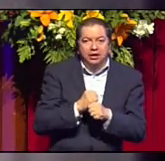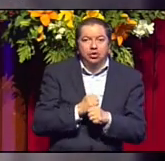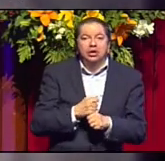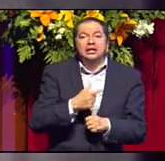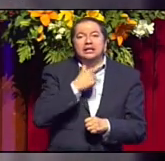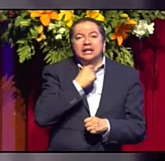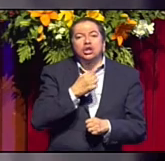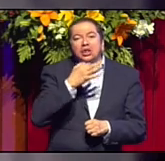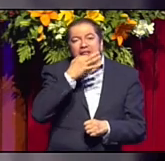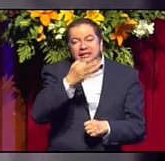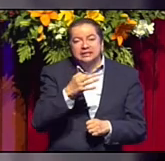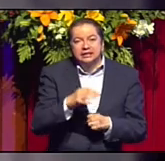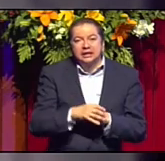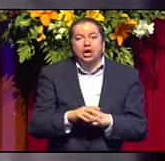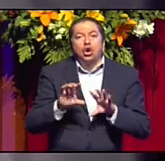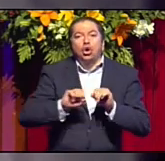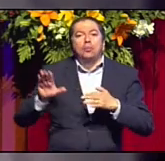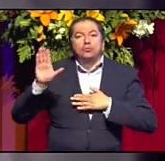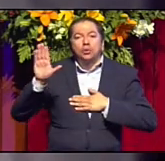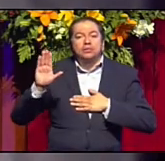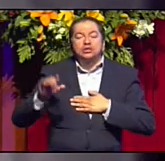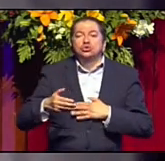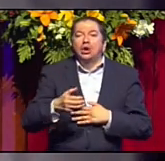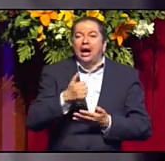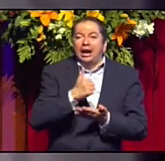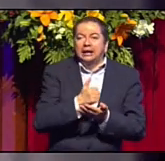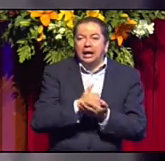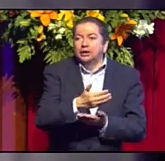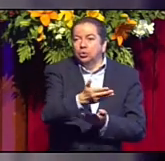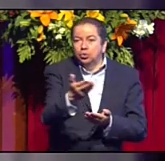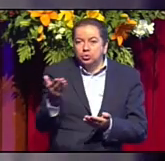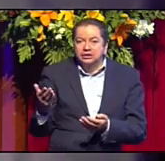el compromiso que tiene este alcalde con ustedes,